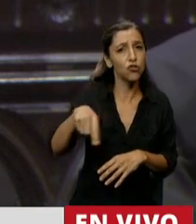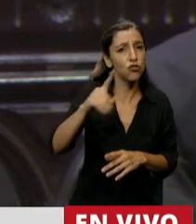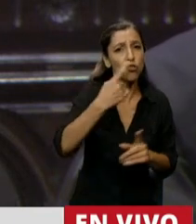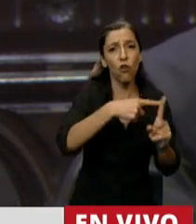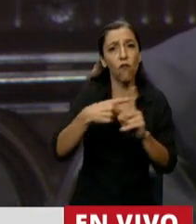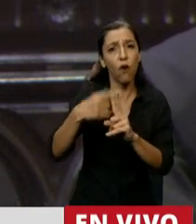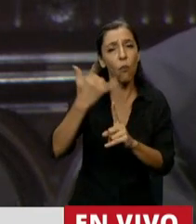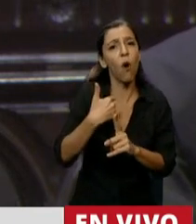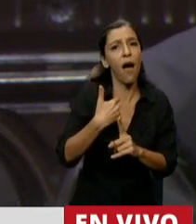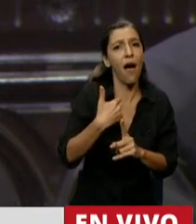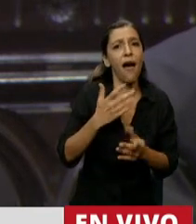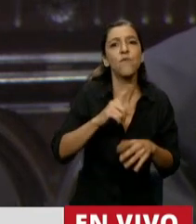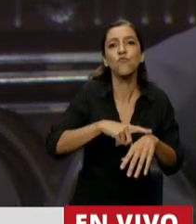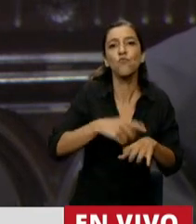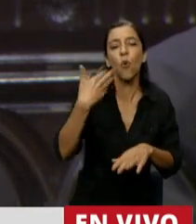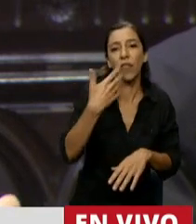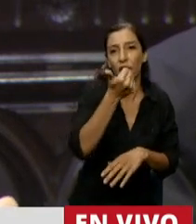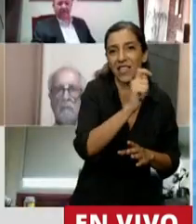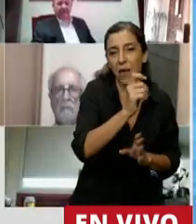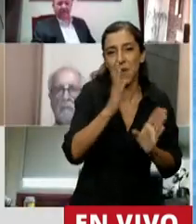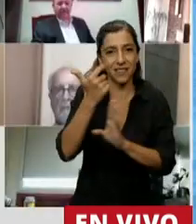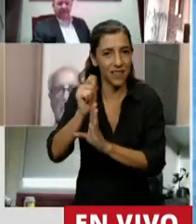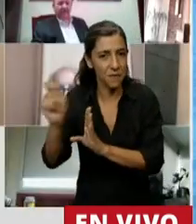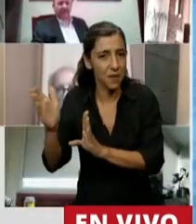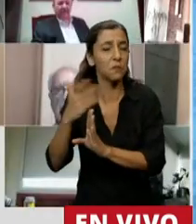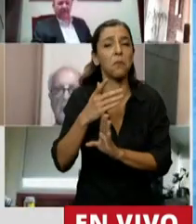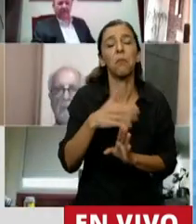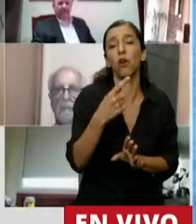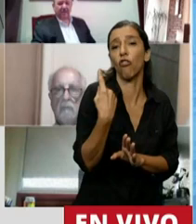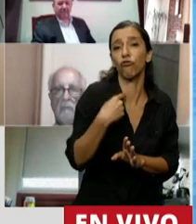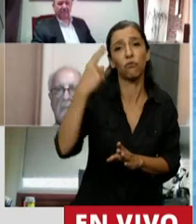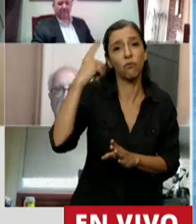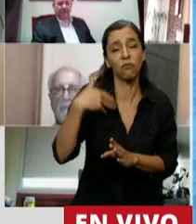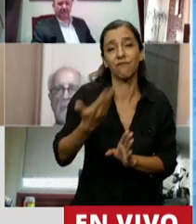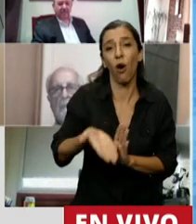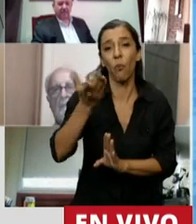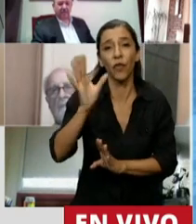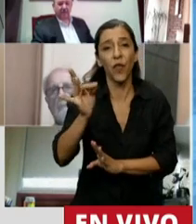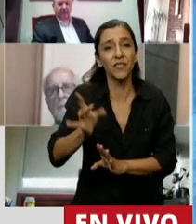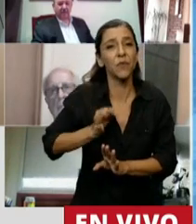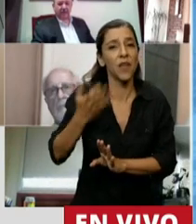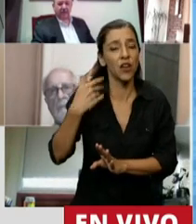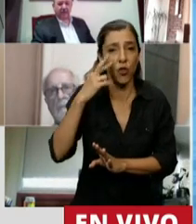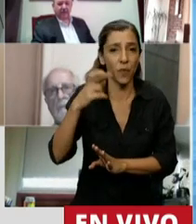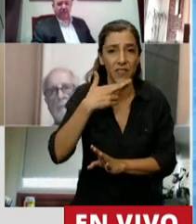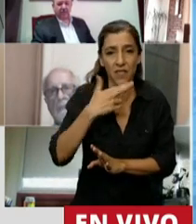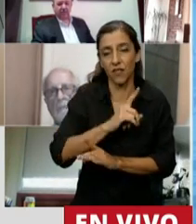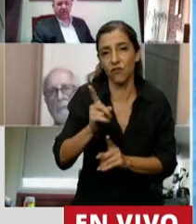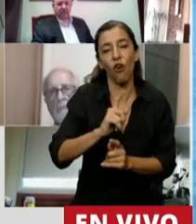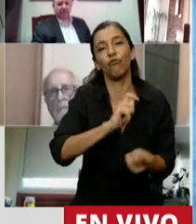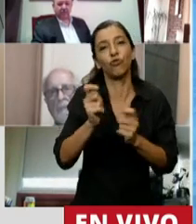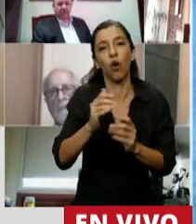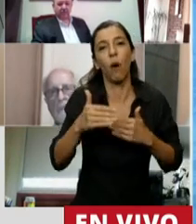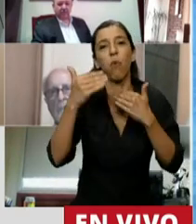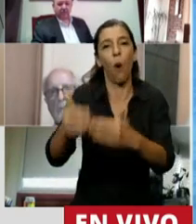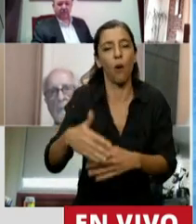aumento había sido en septiembre. La fórmula se cambia en diciembre, pero en vez de darle un aumento en diciembre, en 2017, se lo dan en marzo de 2018. Y ahí le